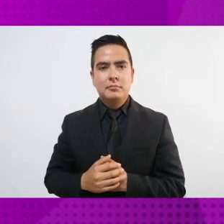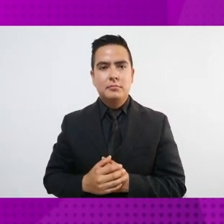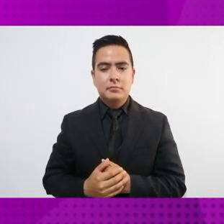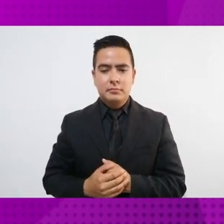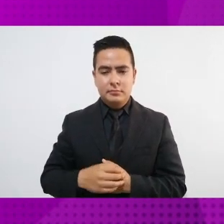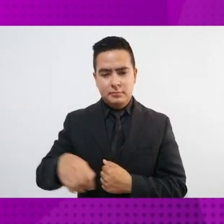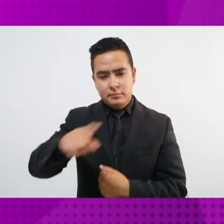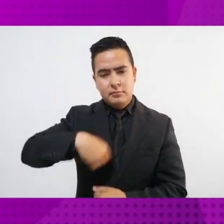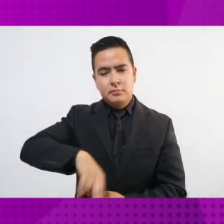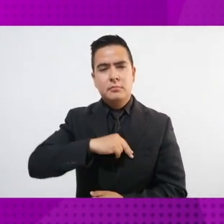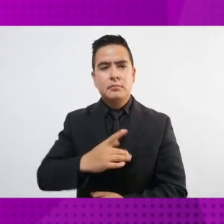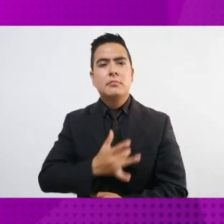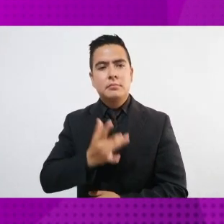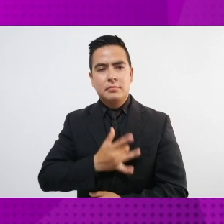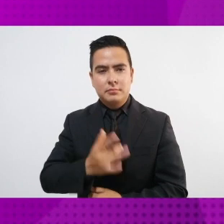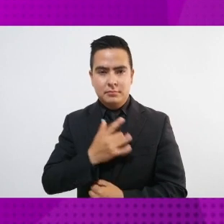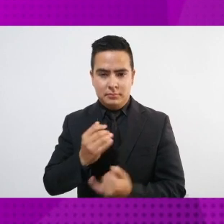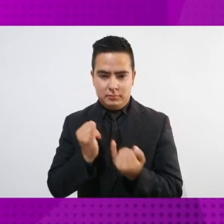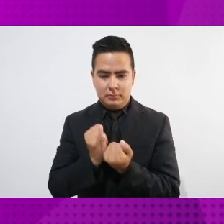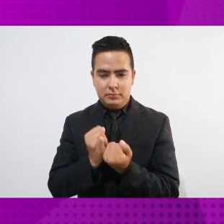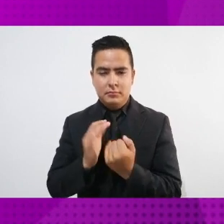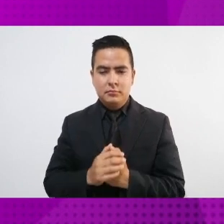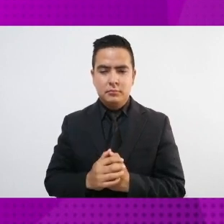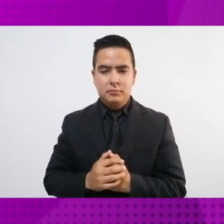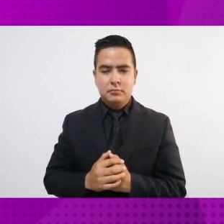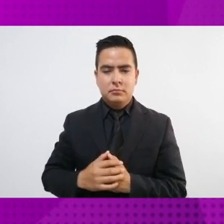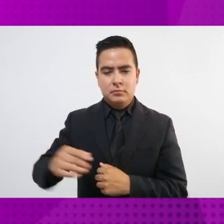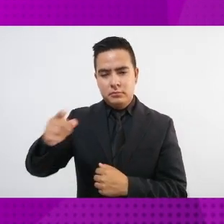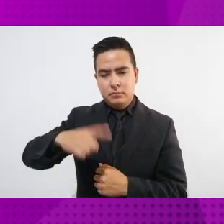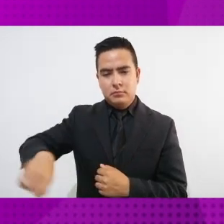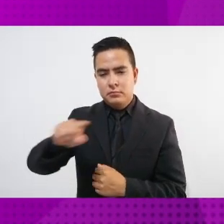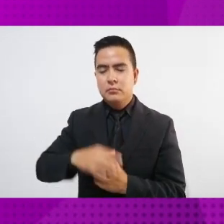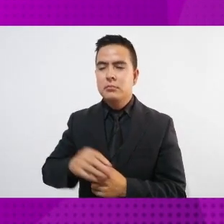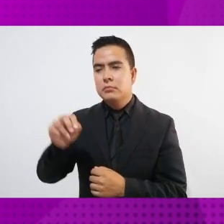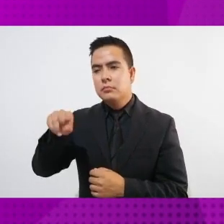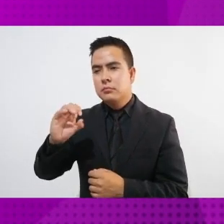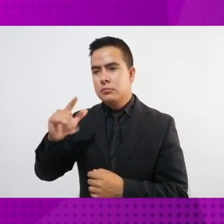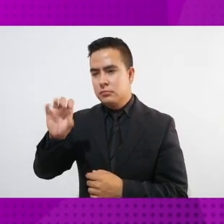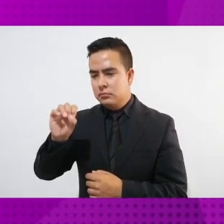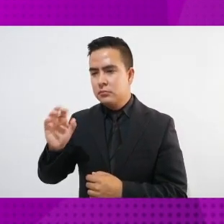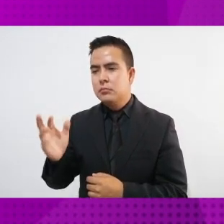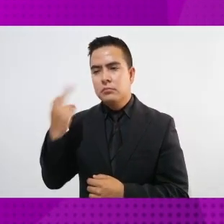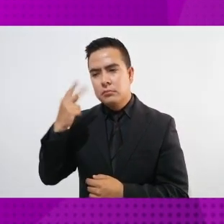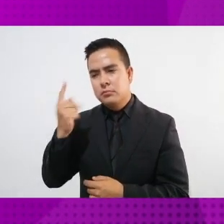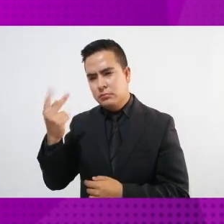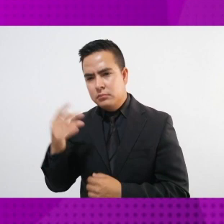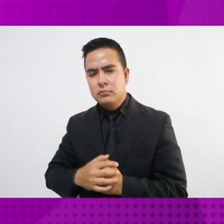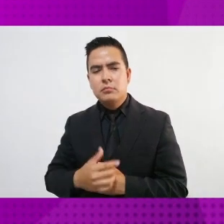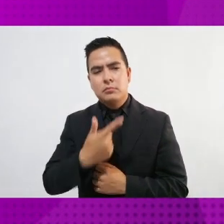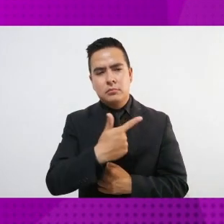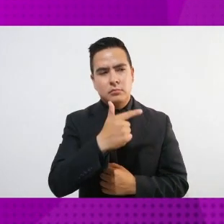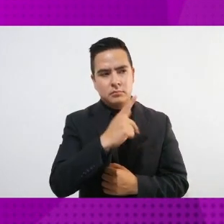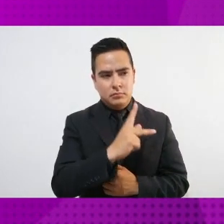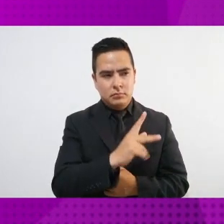agradecemos el favor de su atención. Y por supuesto, a nuestros repetidores, Núcleo Radio y Televisión y GPS